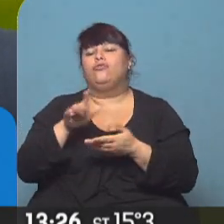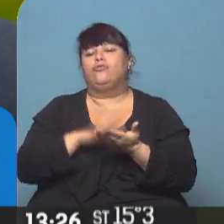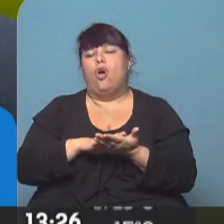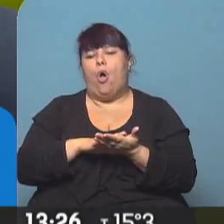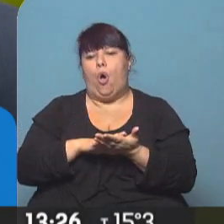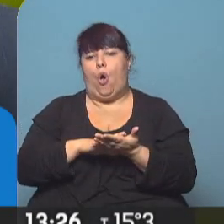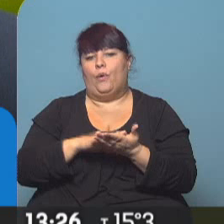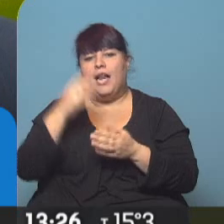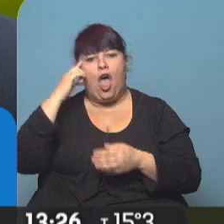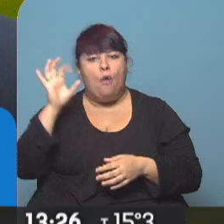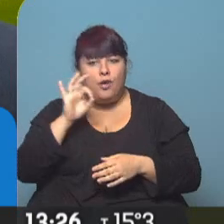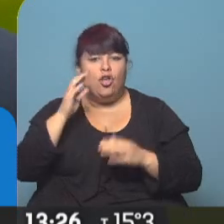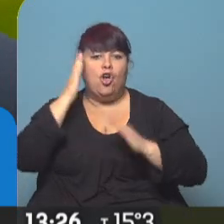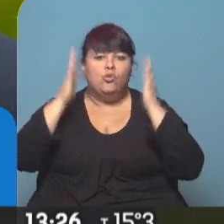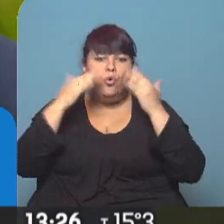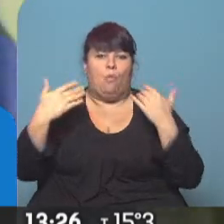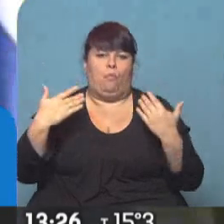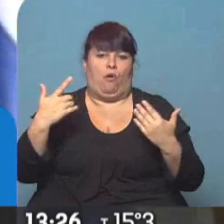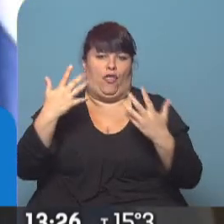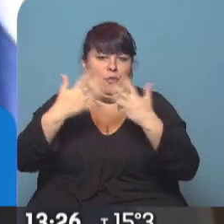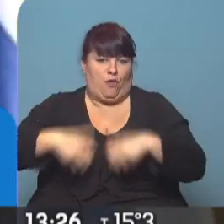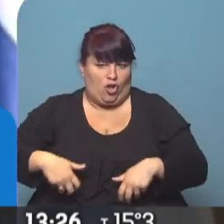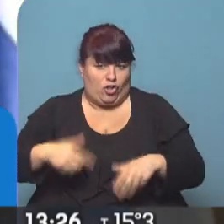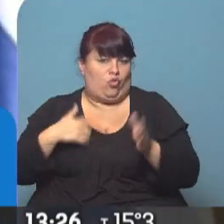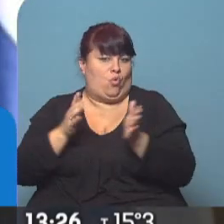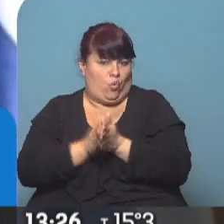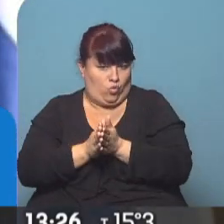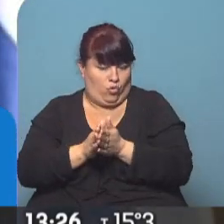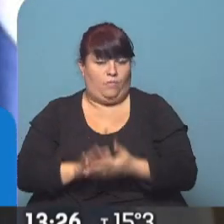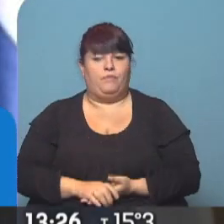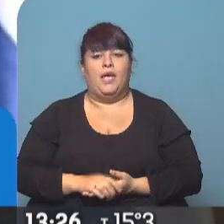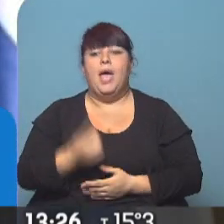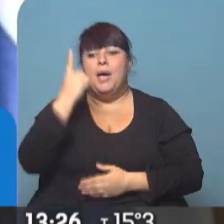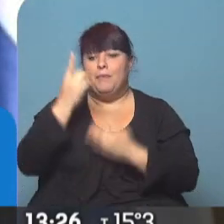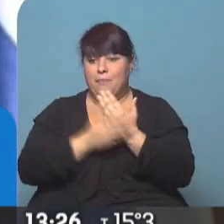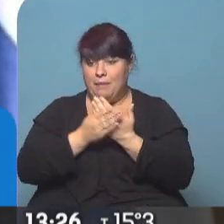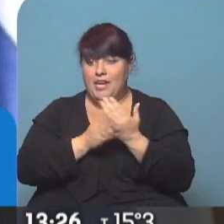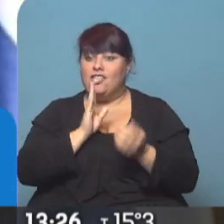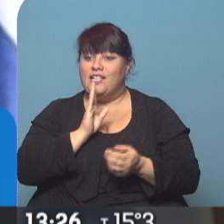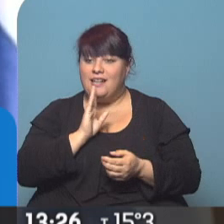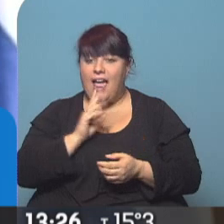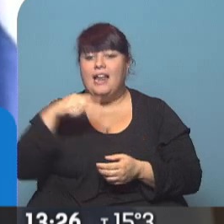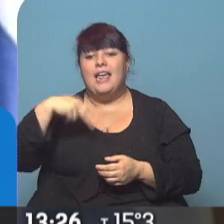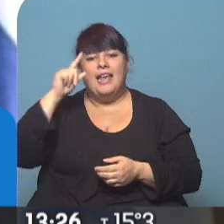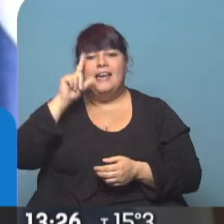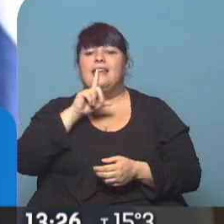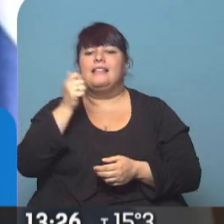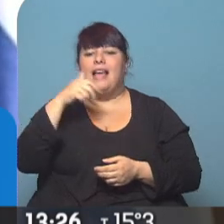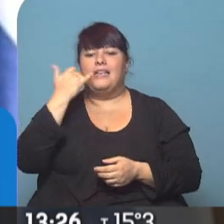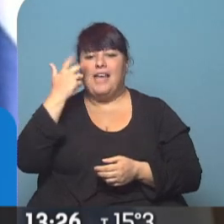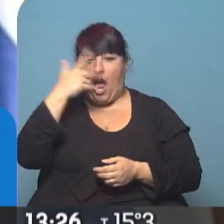en la visión, el sueño de poder hacer proyectos juntos. El primer ministro de Israel, Benjamín